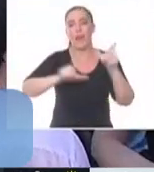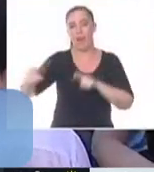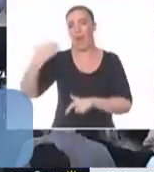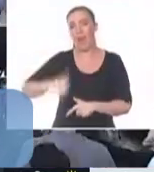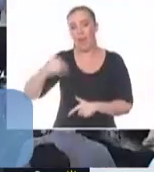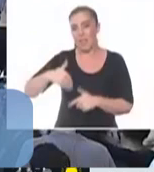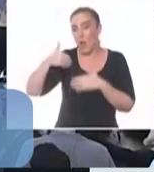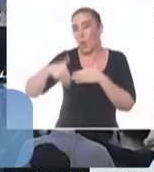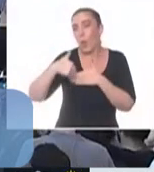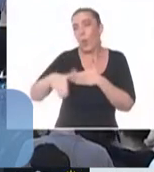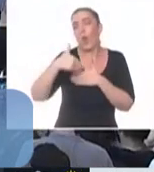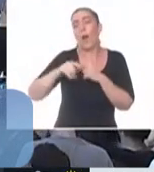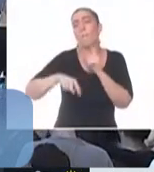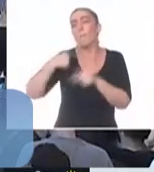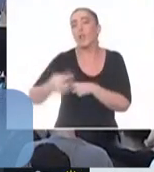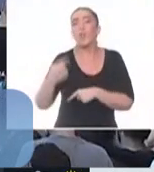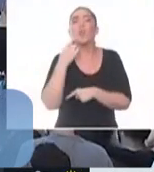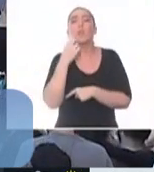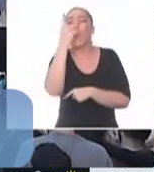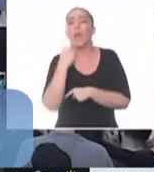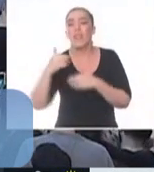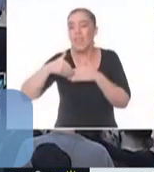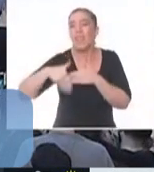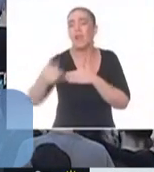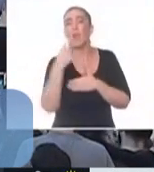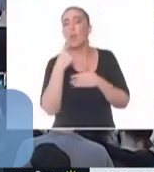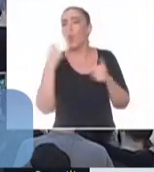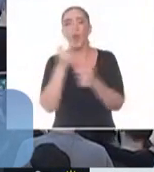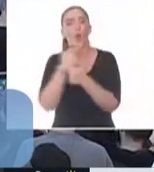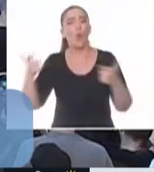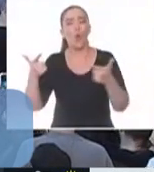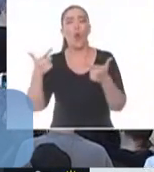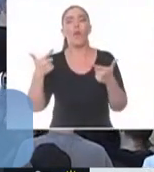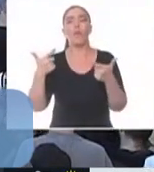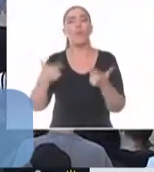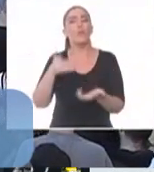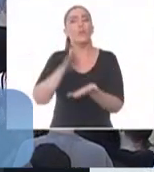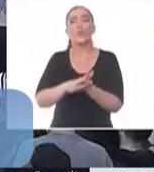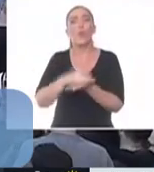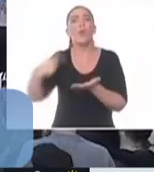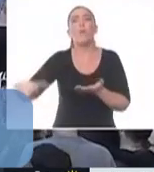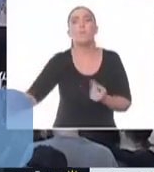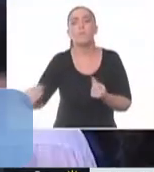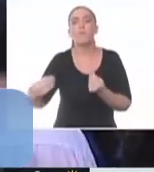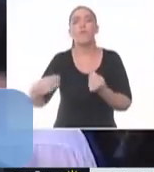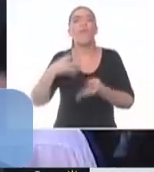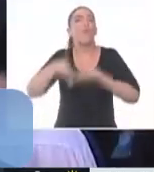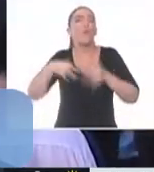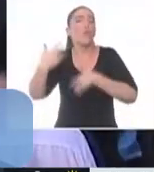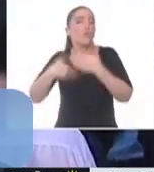en los próximos 19 días no tengan ni dudas ni incertidumbres respecto del normal